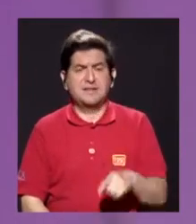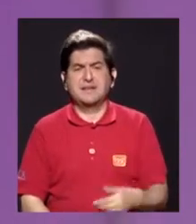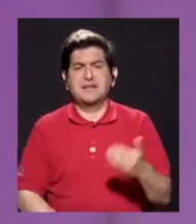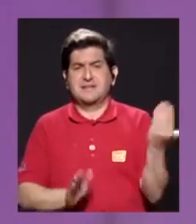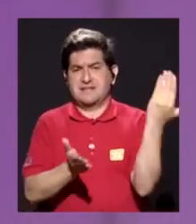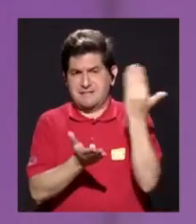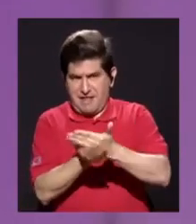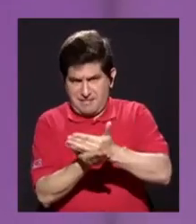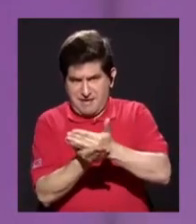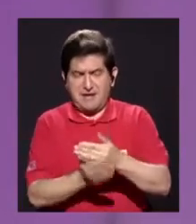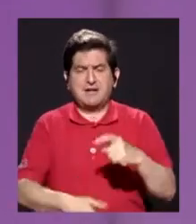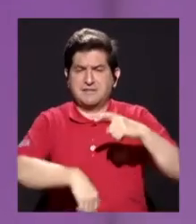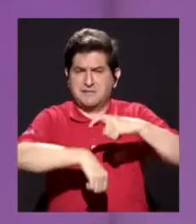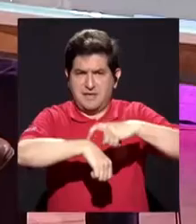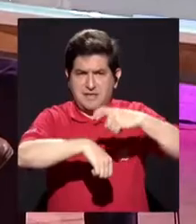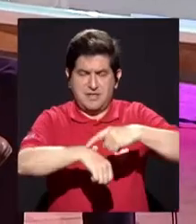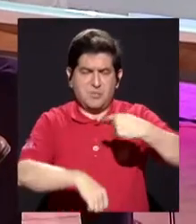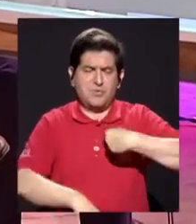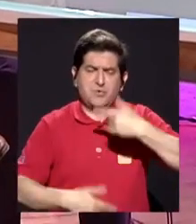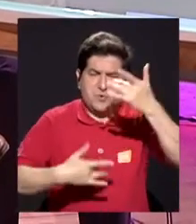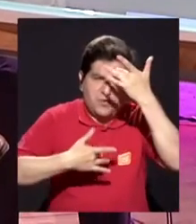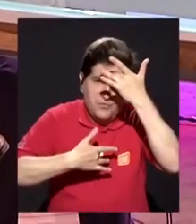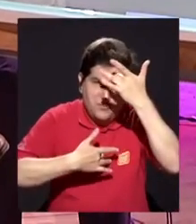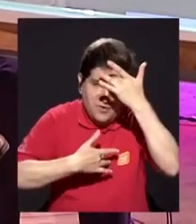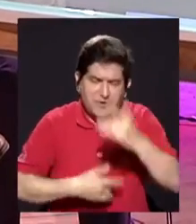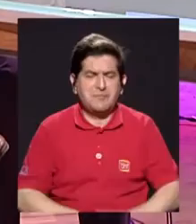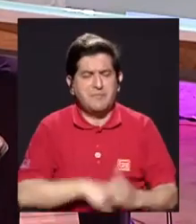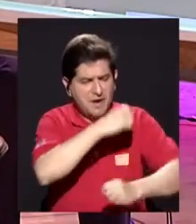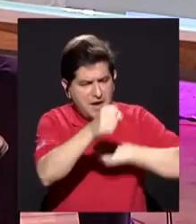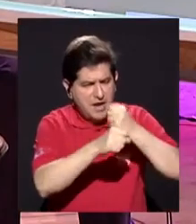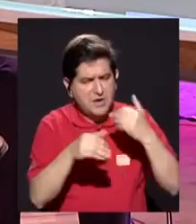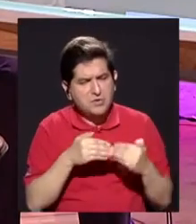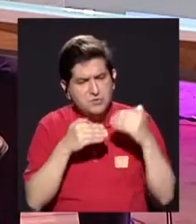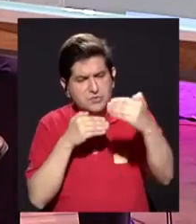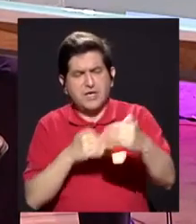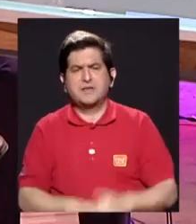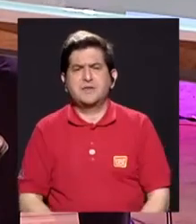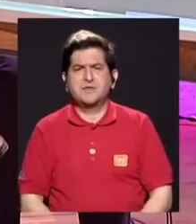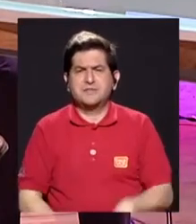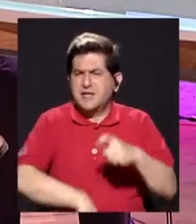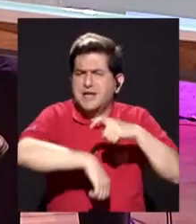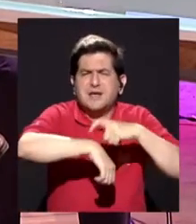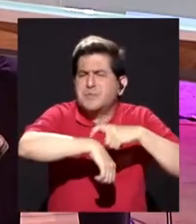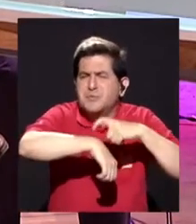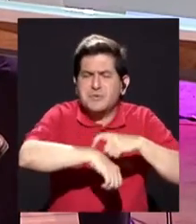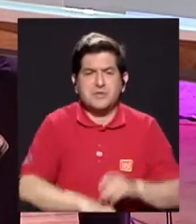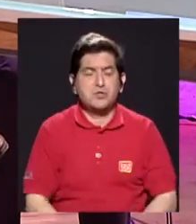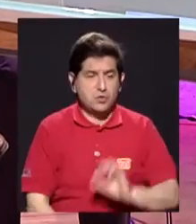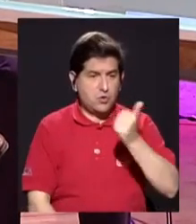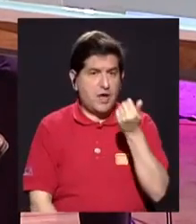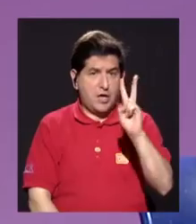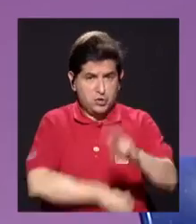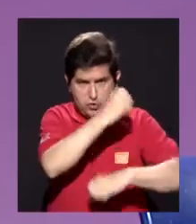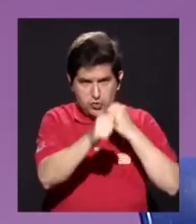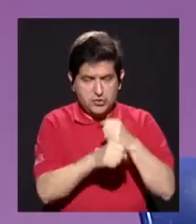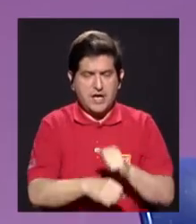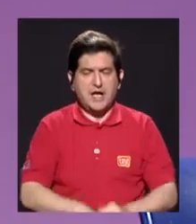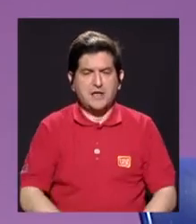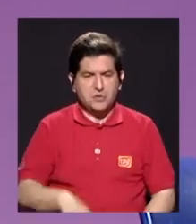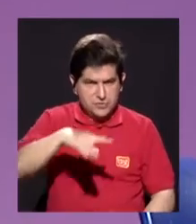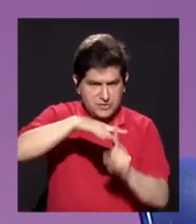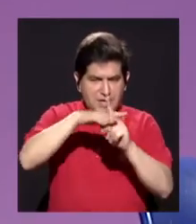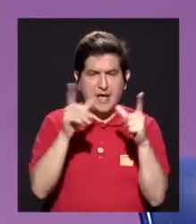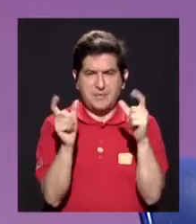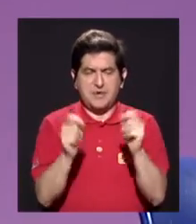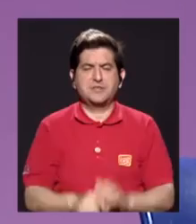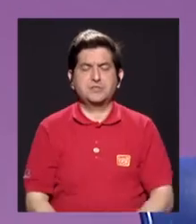pues detenida durante el tiempo en que tuve la enfermedad y los años siguientes, ¿verdad? Porque ¿a qué edad fue la...? A los 12 años me descubrieron el tumor. Fui tratada